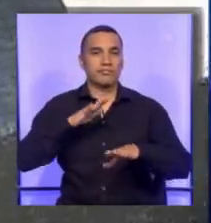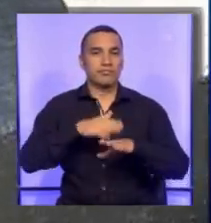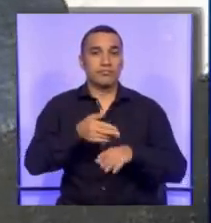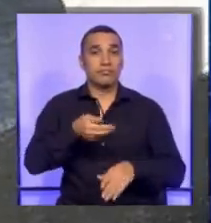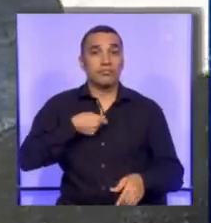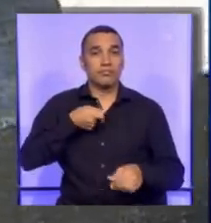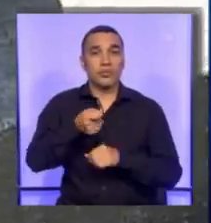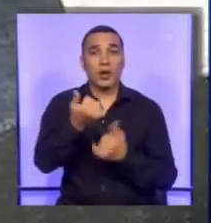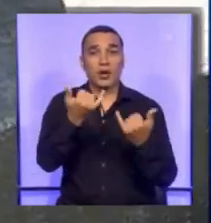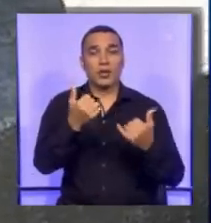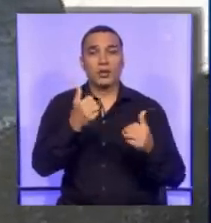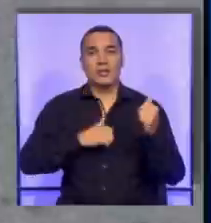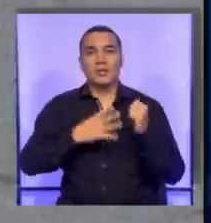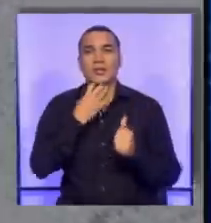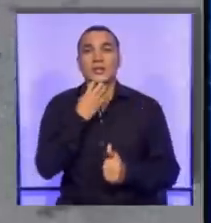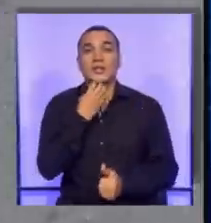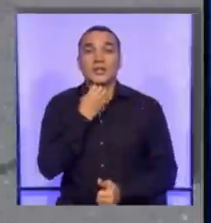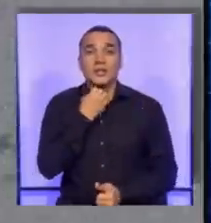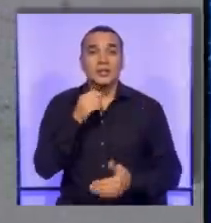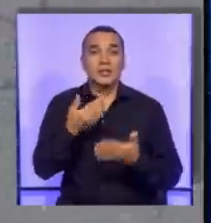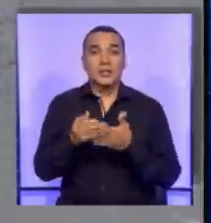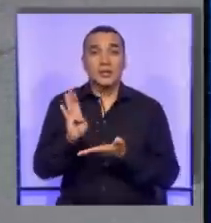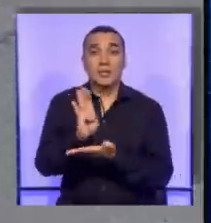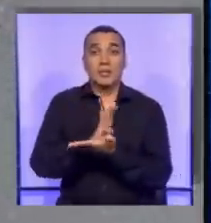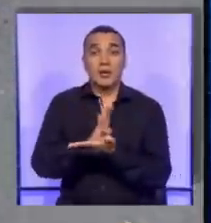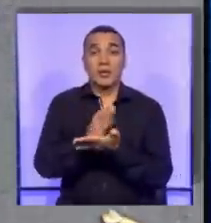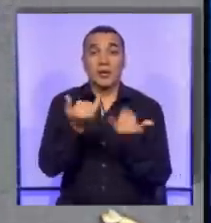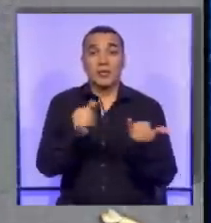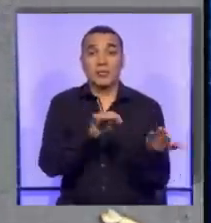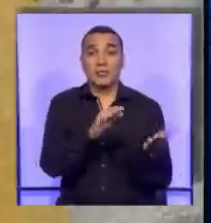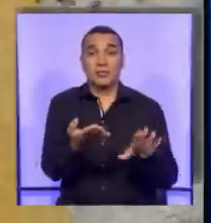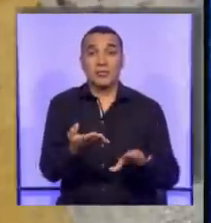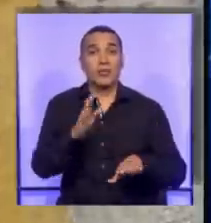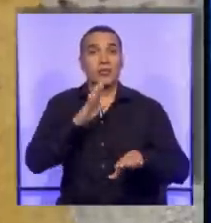rastro de amargura con la sangre manchado queda en el barrio en donde la muerte por asalto,